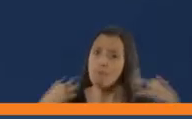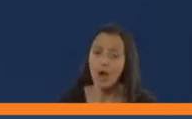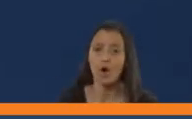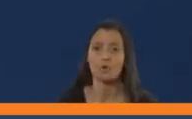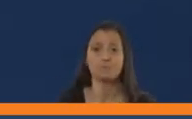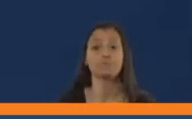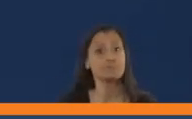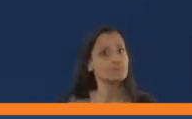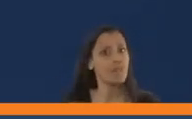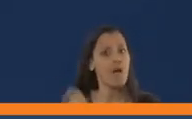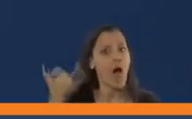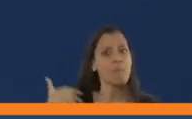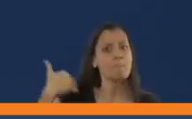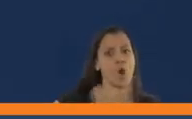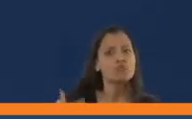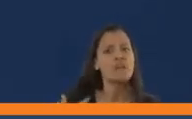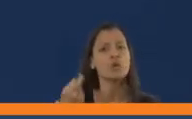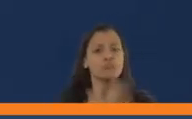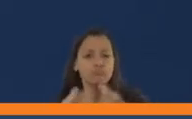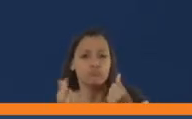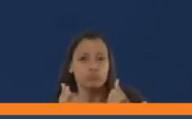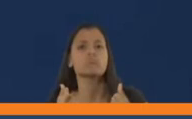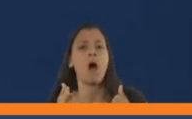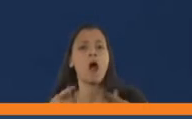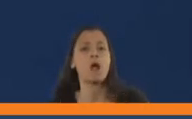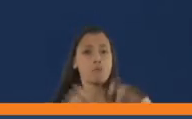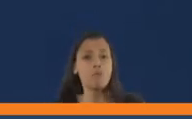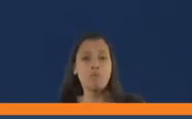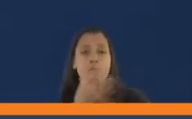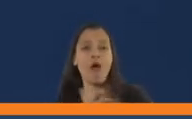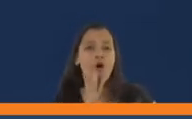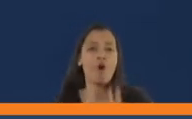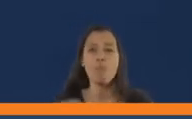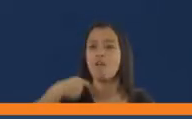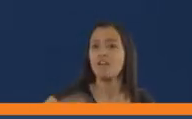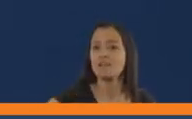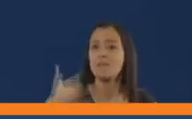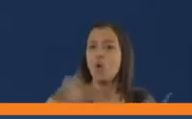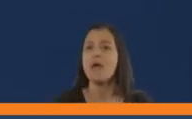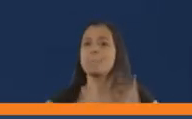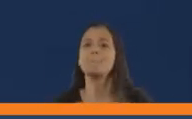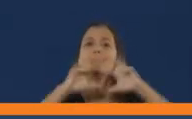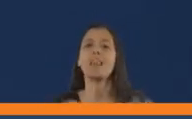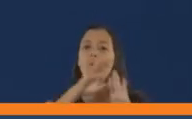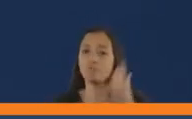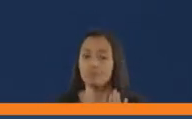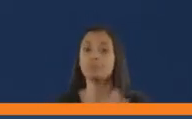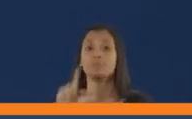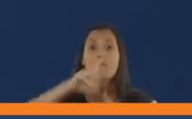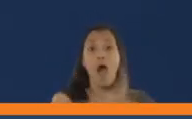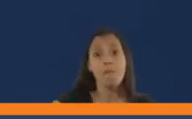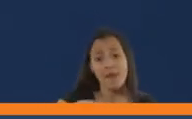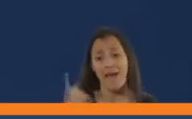requiere un proceso de capitalización para tener más y mejores medios de financiamiento en la américa en la que